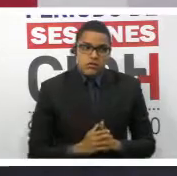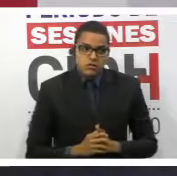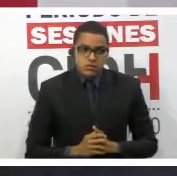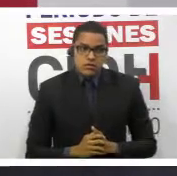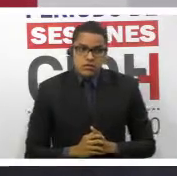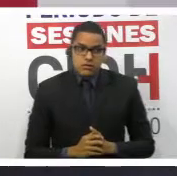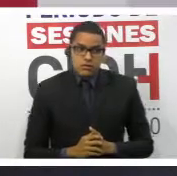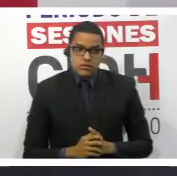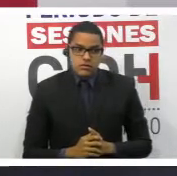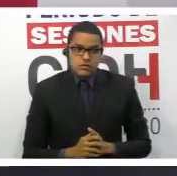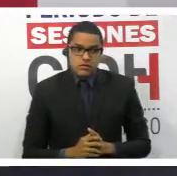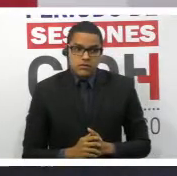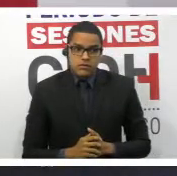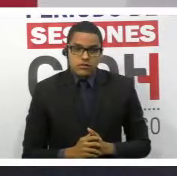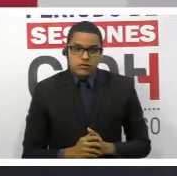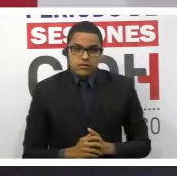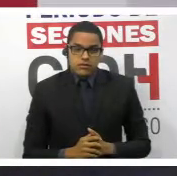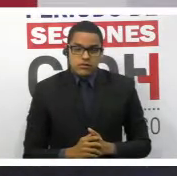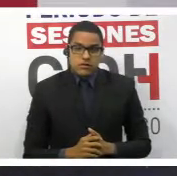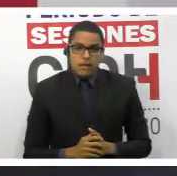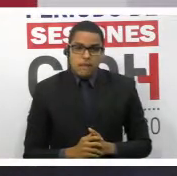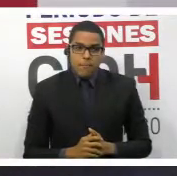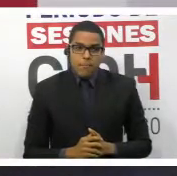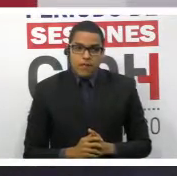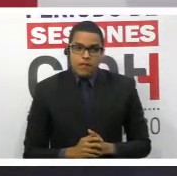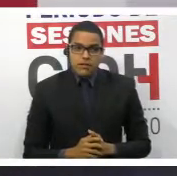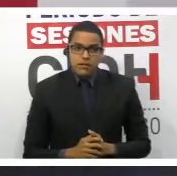en el baile